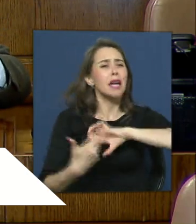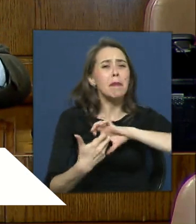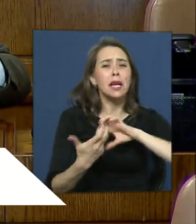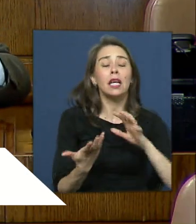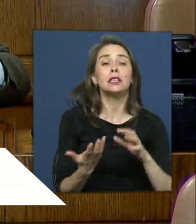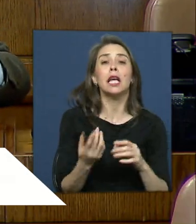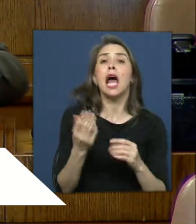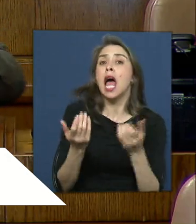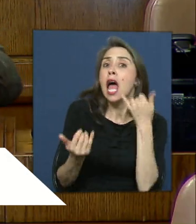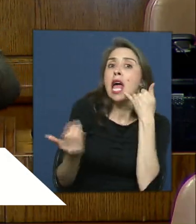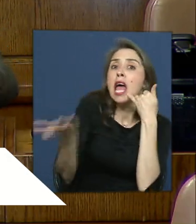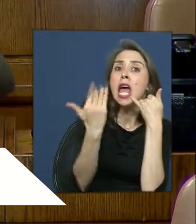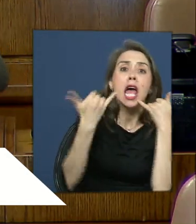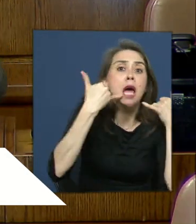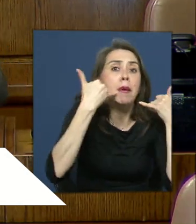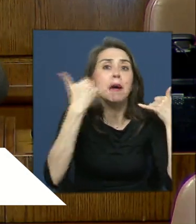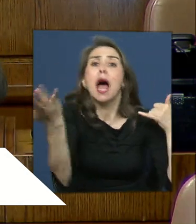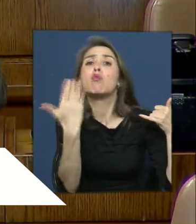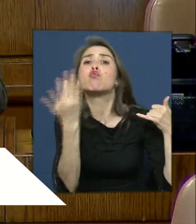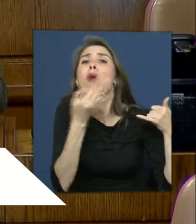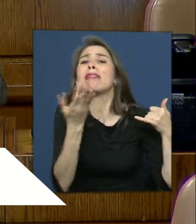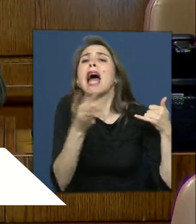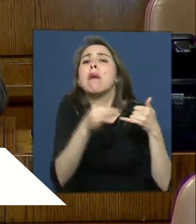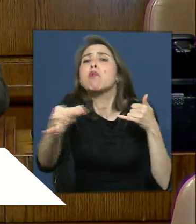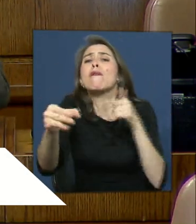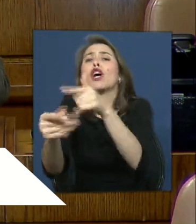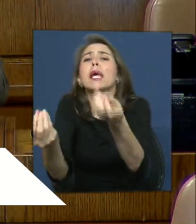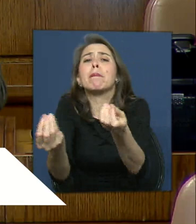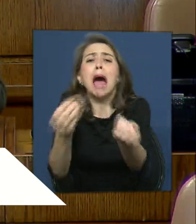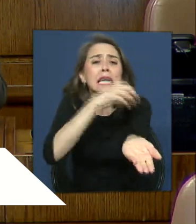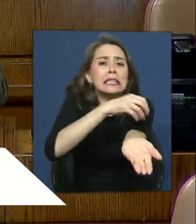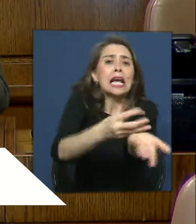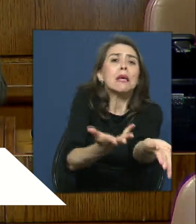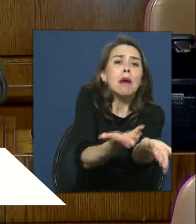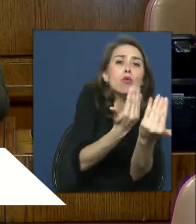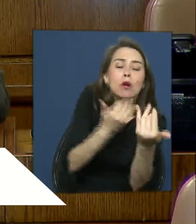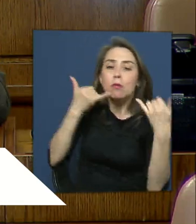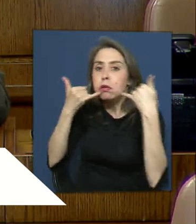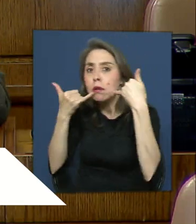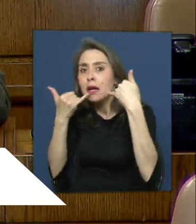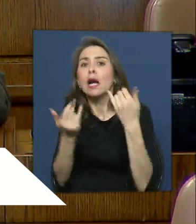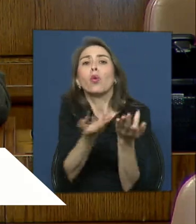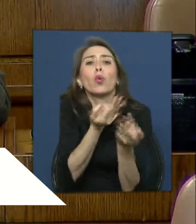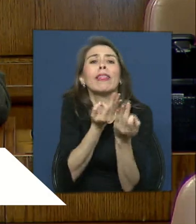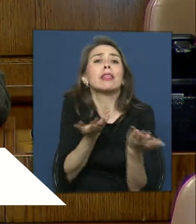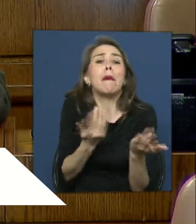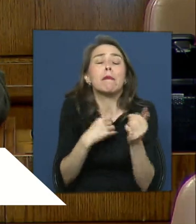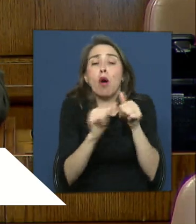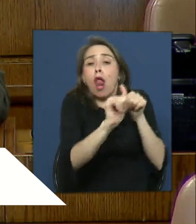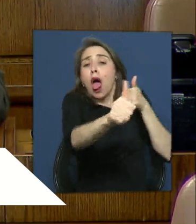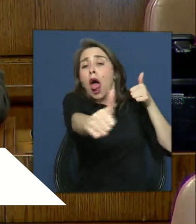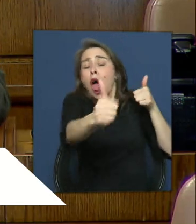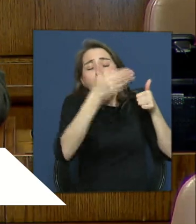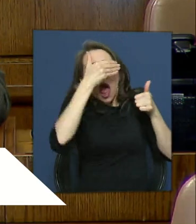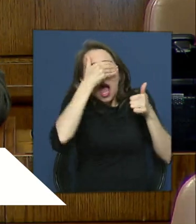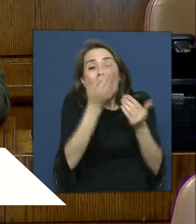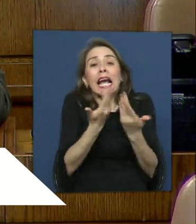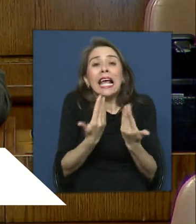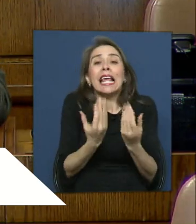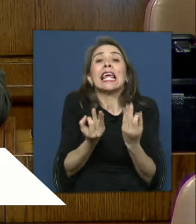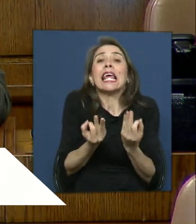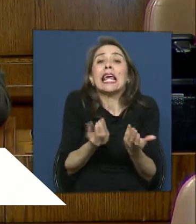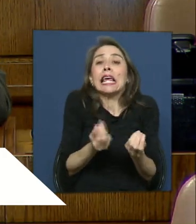ocurre. Las comunicaciones y los sistemas de comunicaciones son para ver qué ocurre. Eso hoy día no